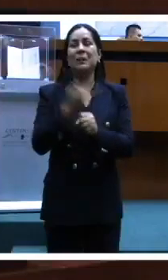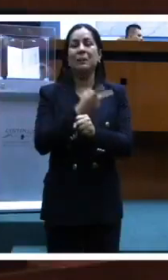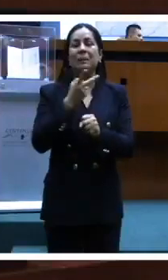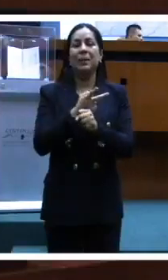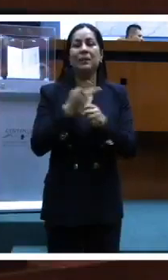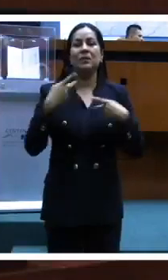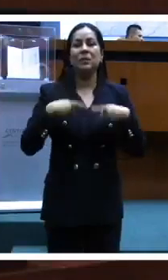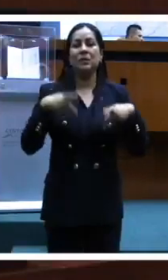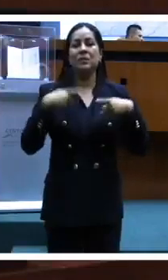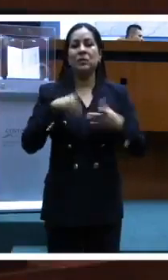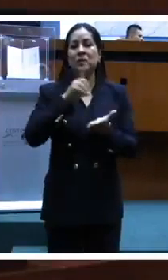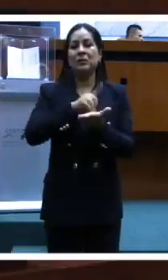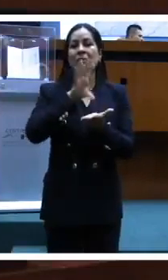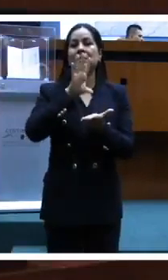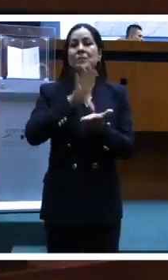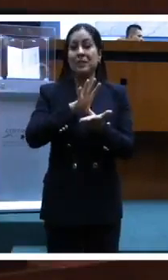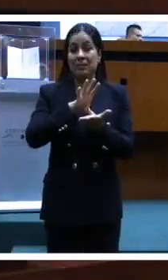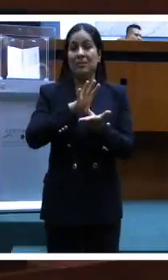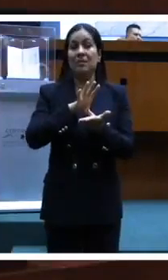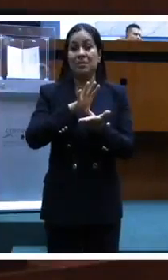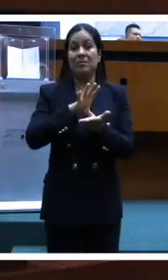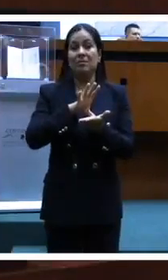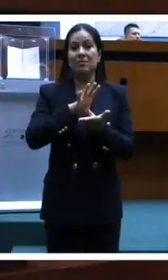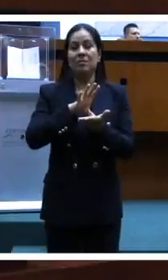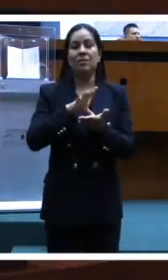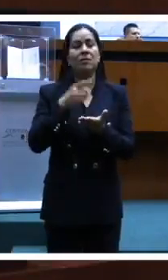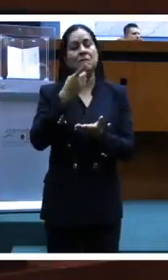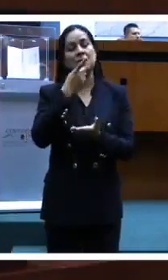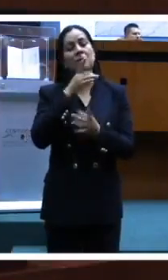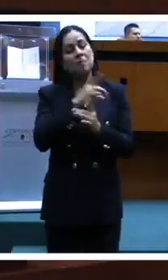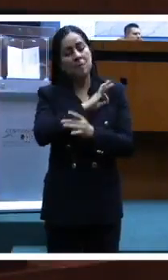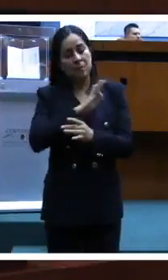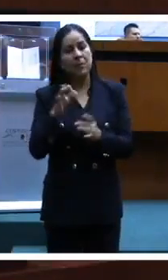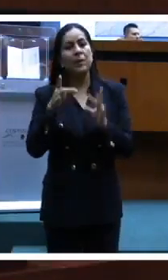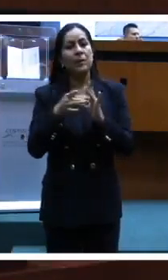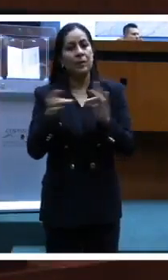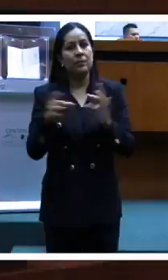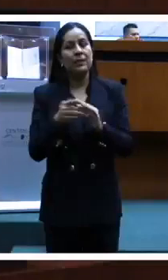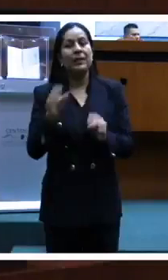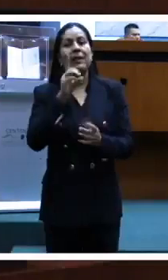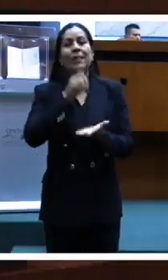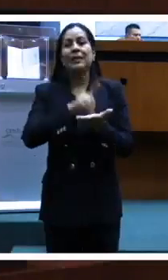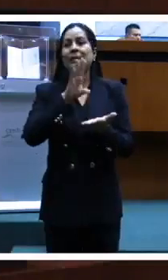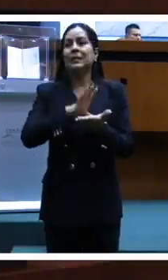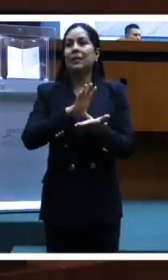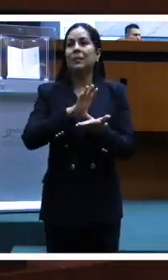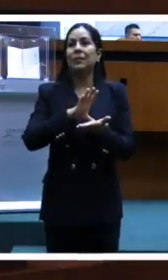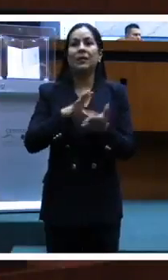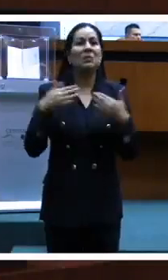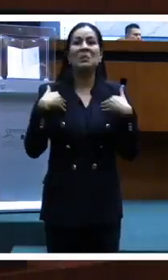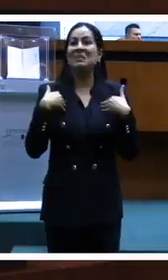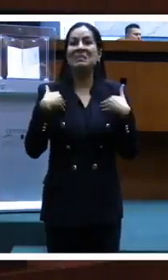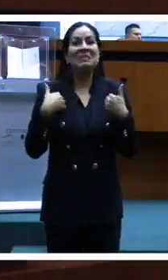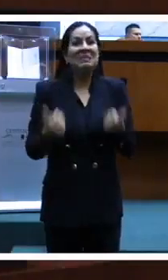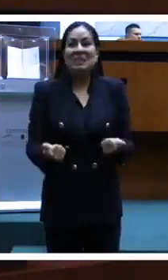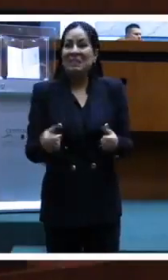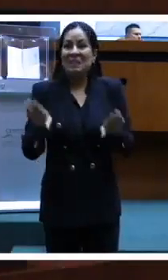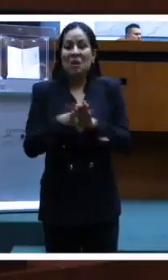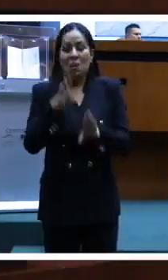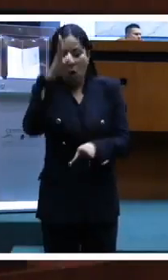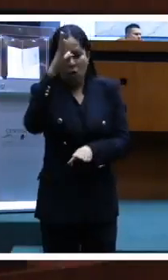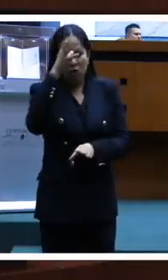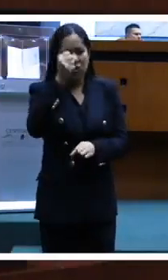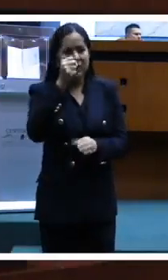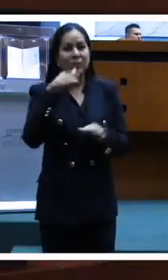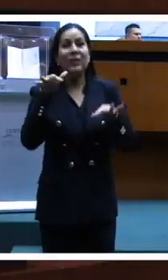con las personas con discapacidad. Hasta me atrevo a decir que la discapacidad no está entendida como un concepto